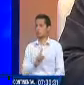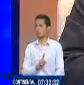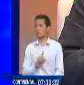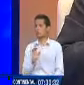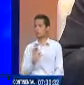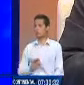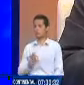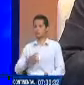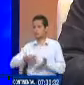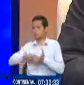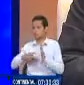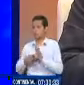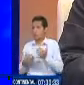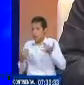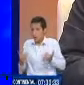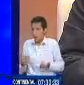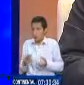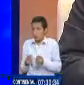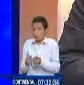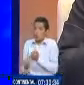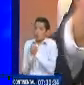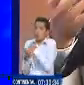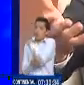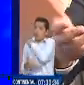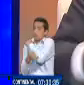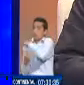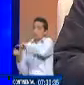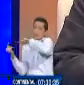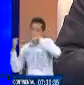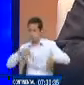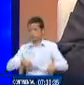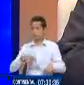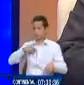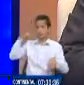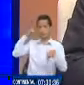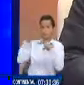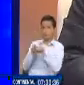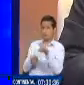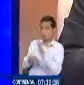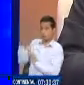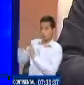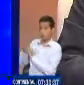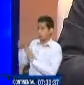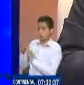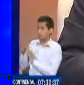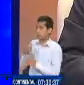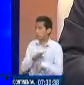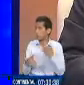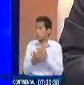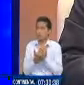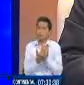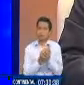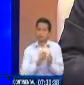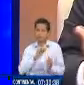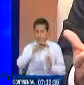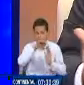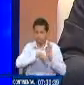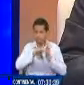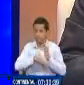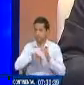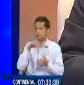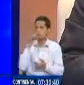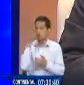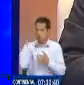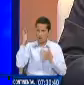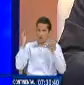es decir esto es un capital extranjero que tiene que venir yo con juego continuo no solamente el petróleo el peso los minerales también está a la baja está hoy